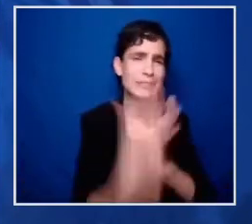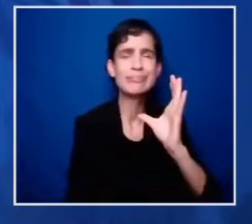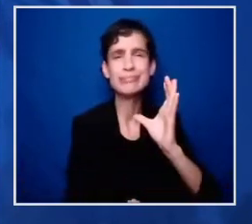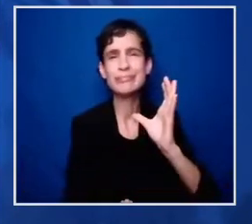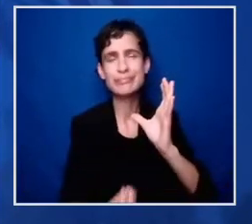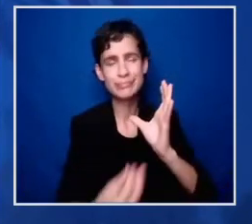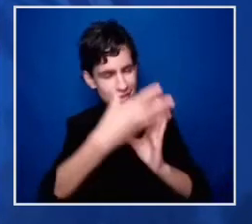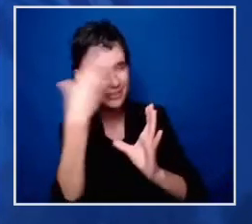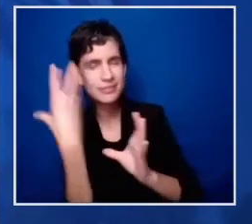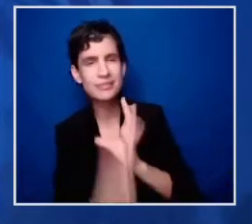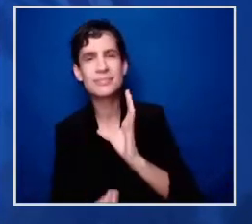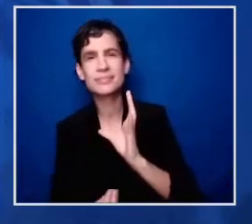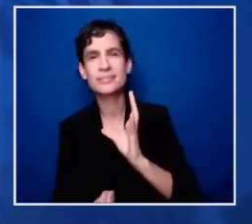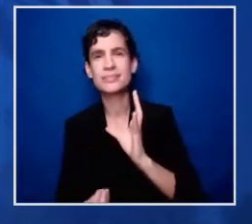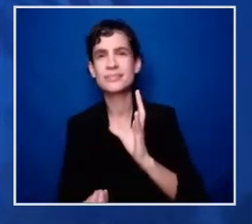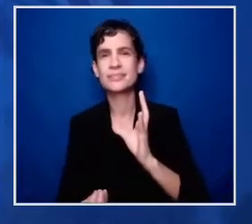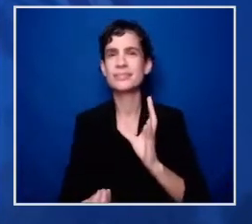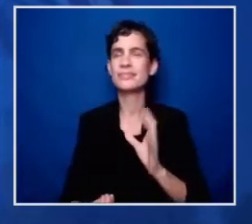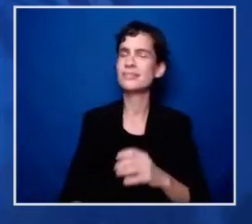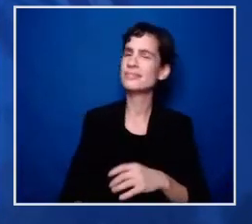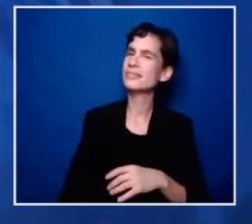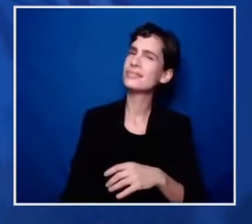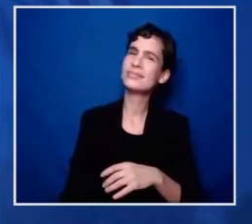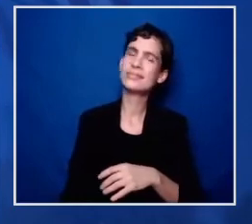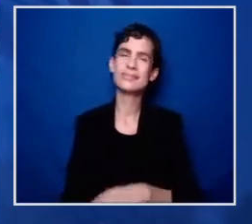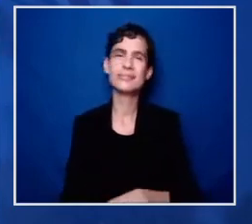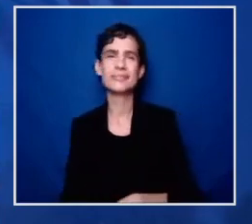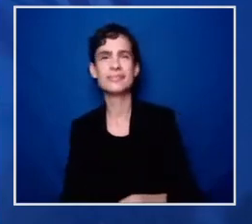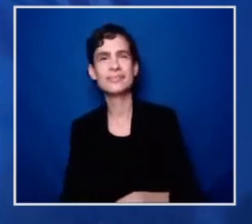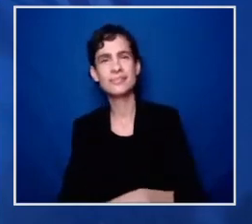Y si hablamos de